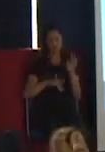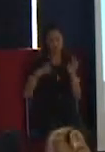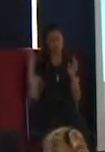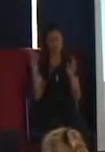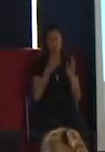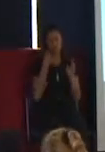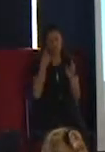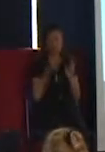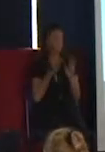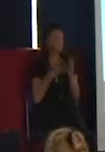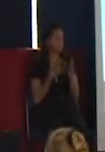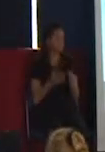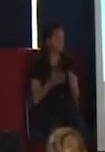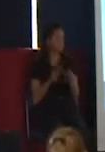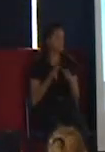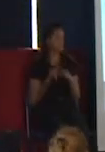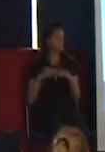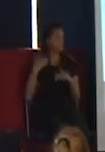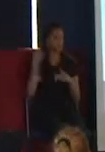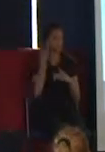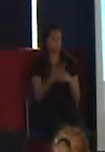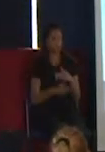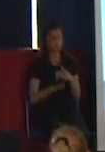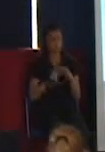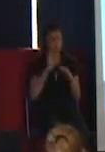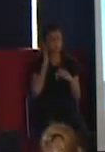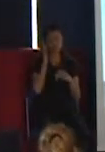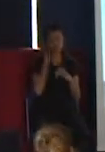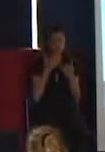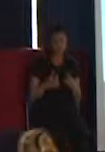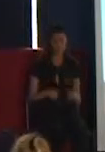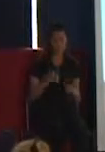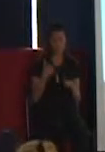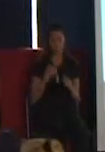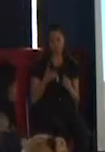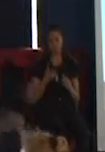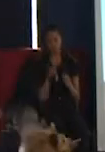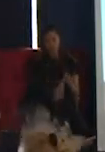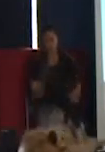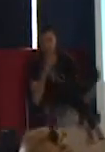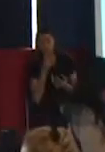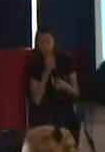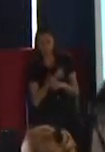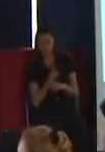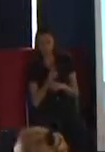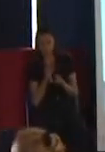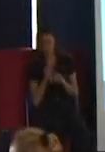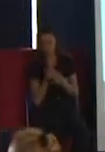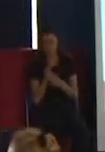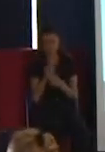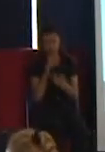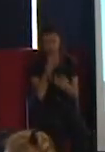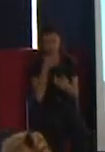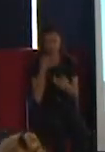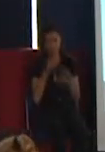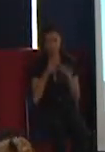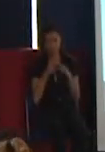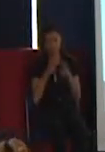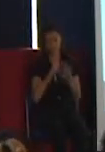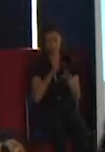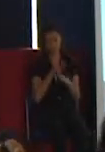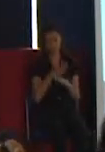entonces si usted gusta, después de las conferencias yo le regalo un minutico y de pronto le puedo guiar un poquito más acerca de